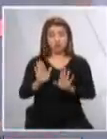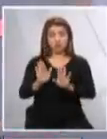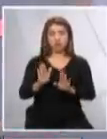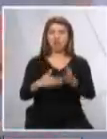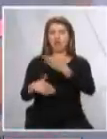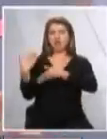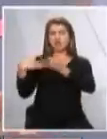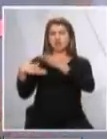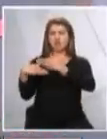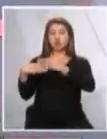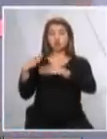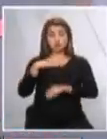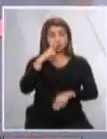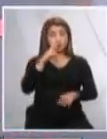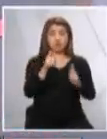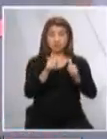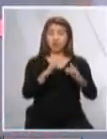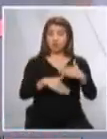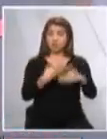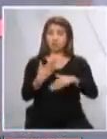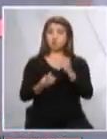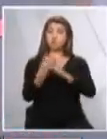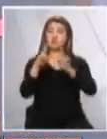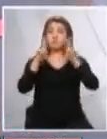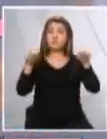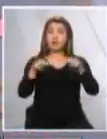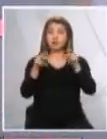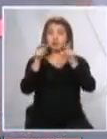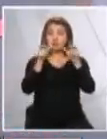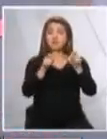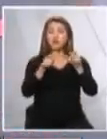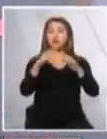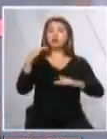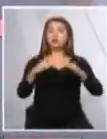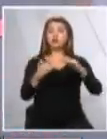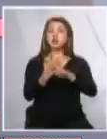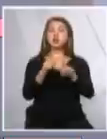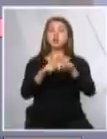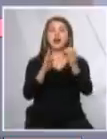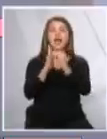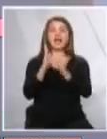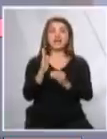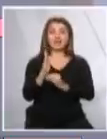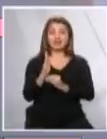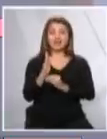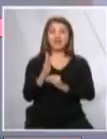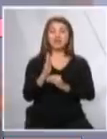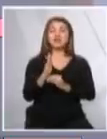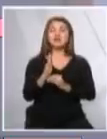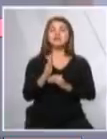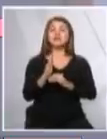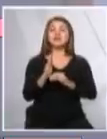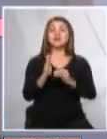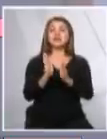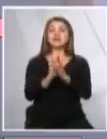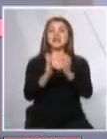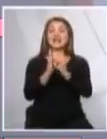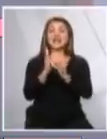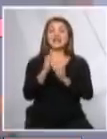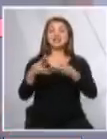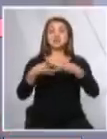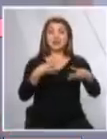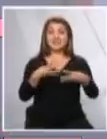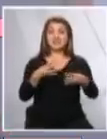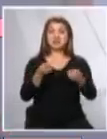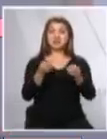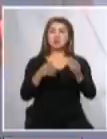atrás, digamos, me parece bien que se avance en un nuevo marco regulatorio, me parece bien que haya una agenda de probidad y transparencia, me parece bien de que sea